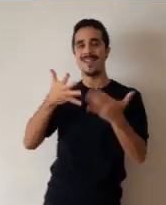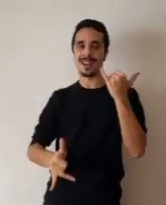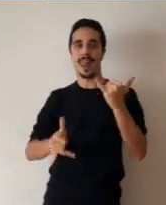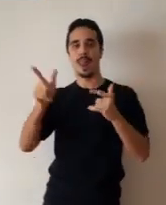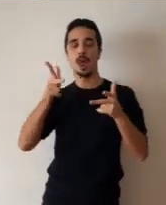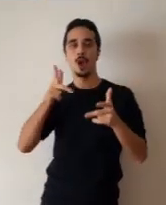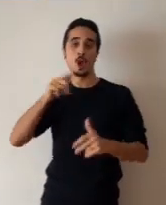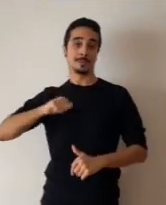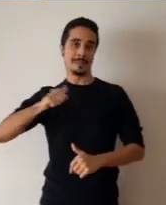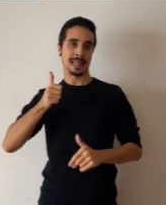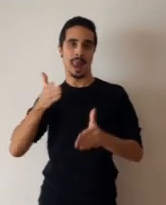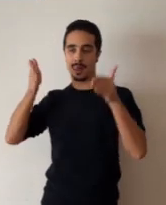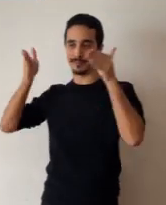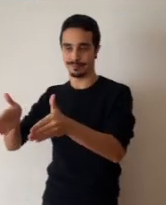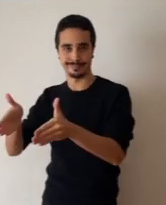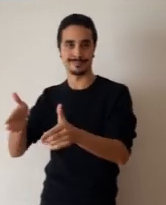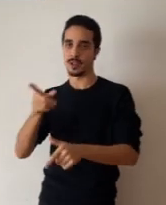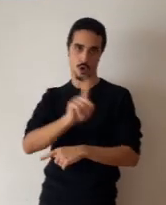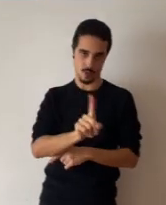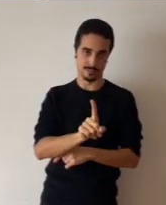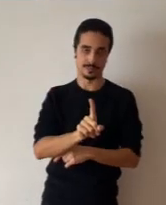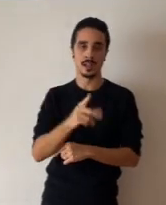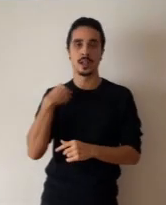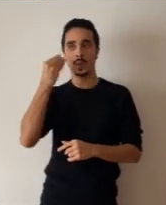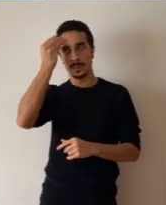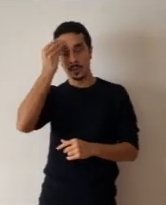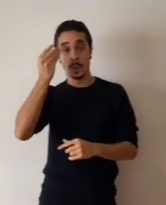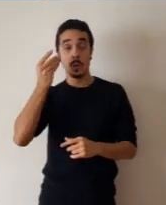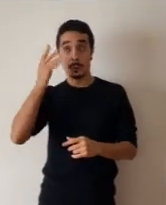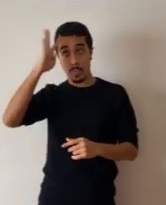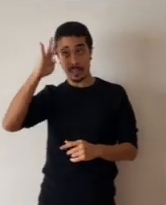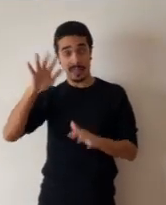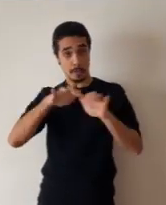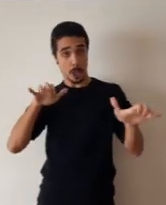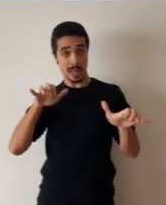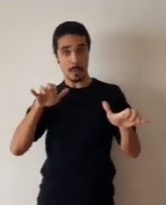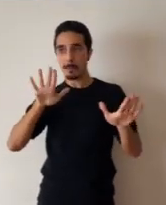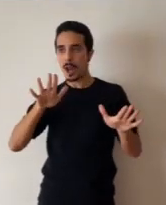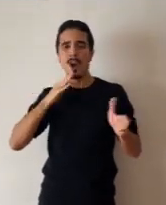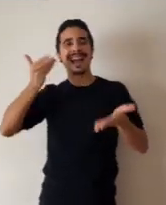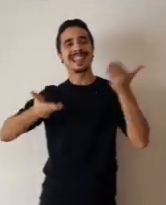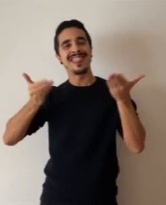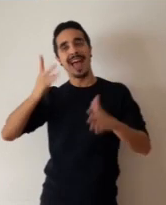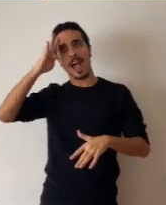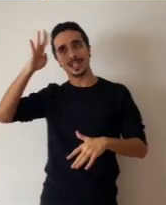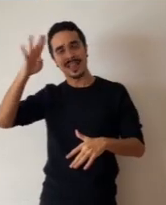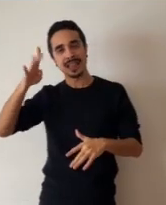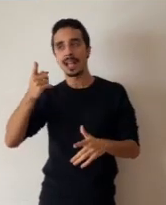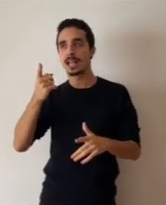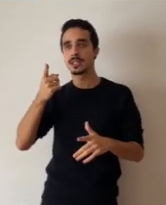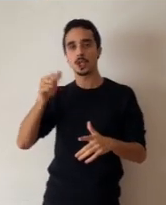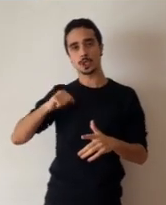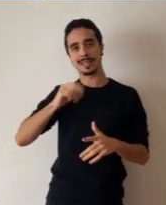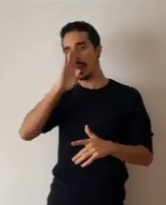en un hospital, ¿eh? Cosa que, por fortuna, con la cantidad de adolescentes que tenemos, a pesar de todo, es pequeñísima la cantidad